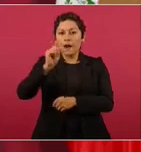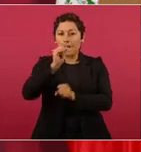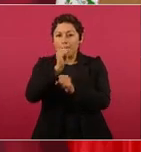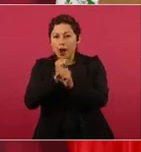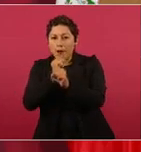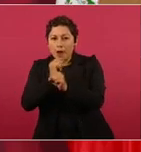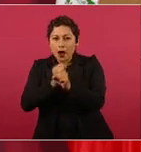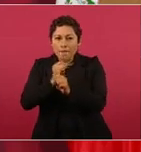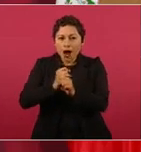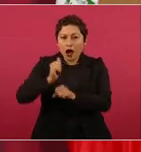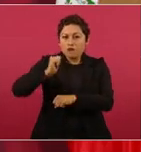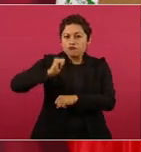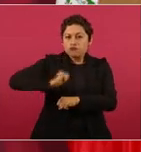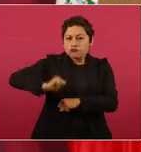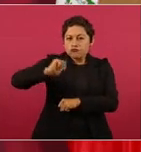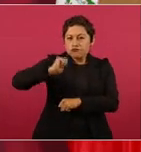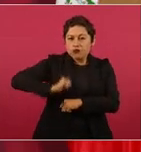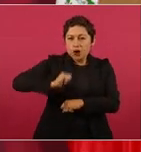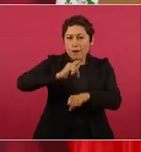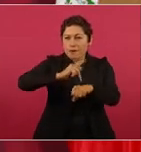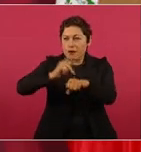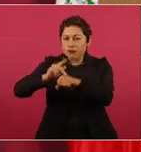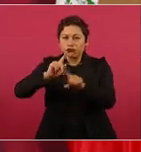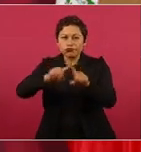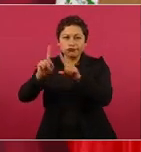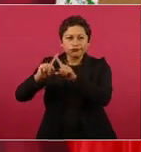importancia de